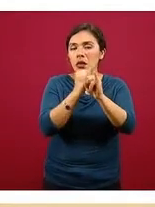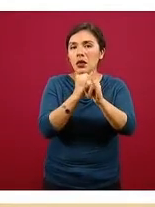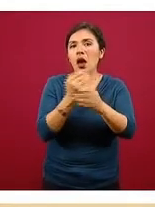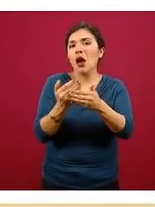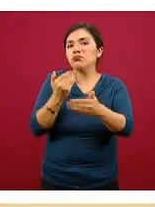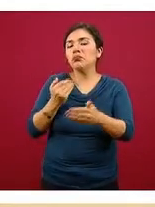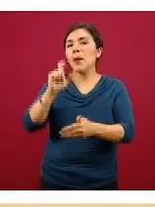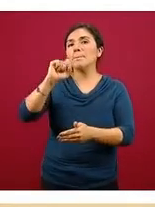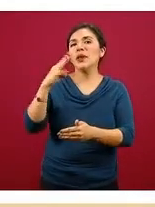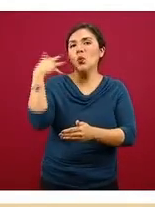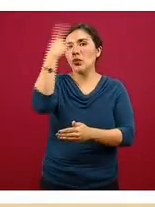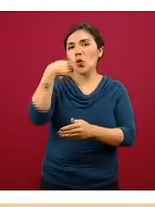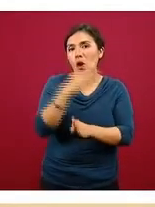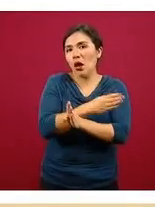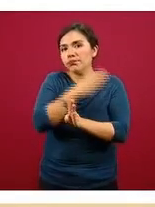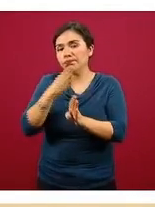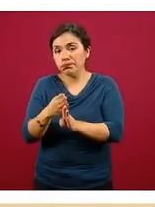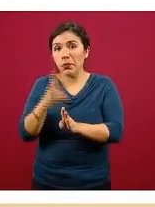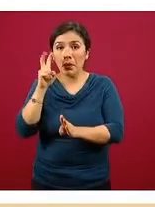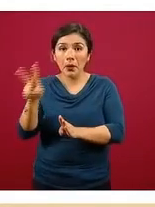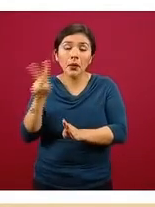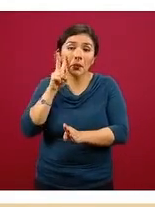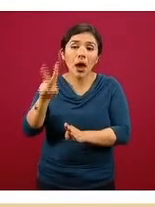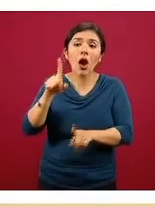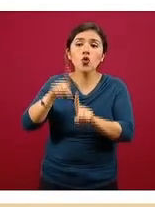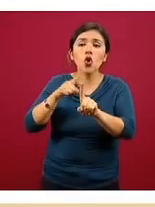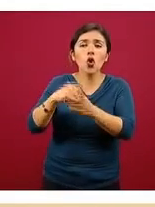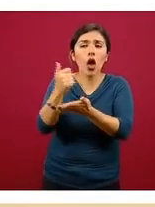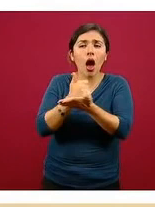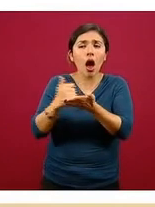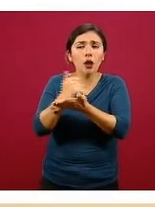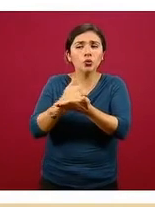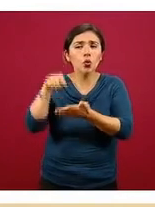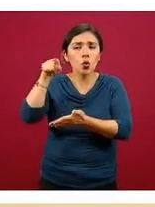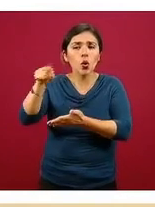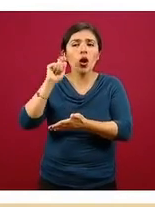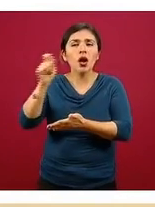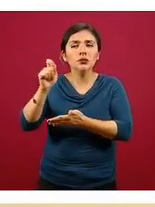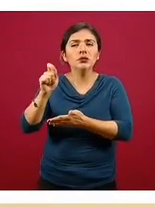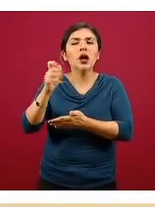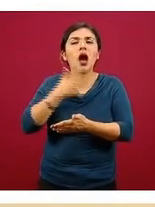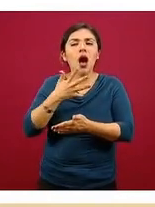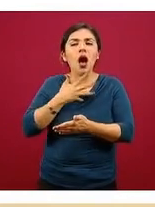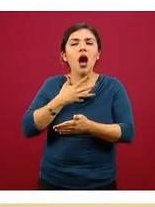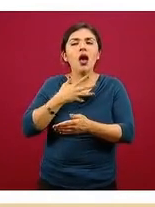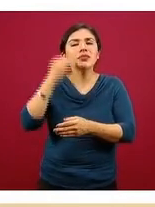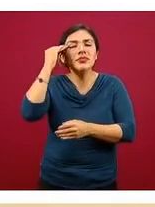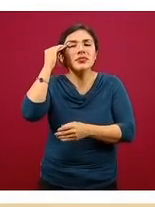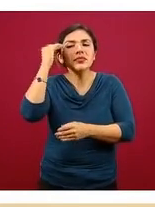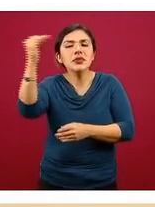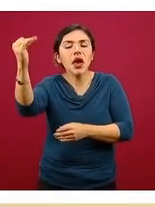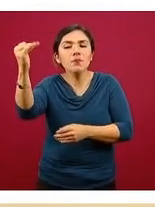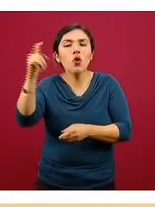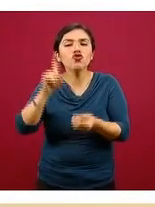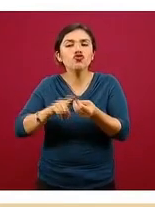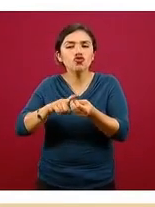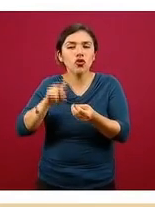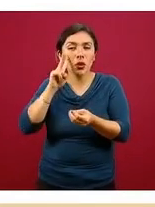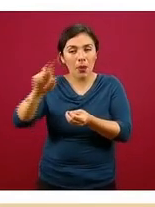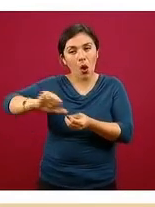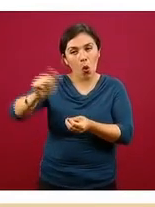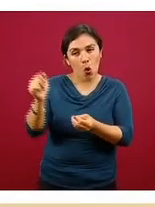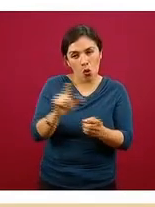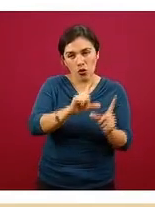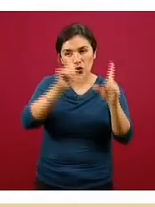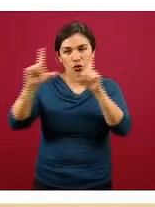últimas 24 horas y vemos cómo en el color azul están distribuidas en el tiempo. Si pasamos a la